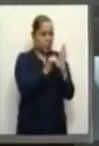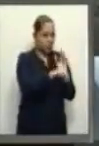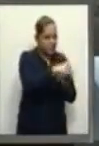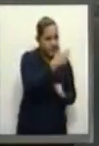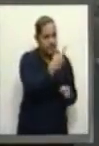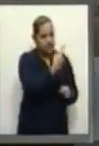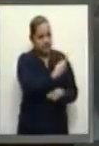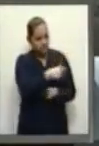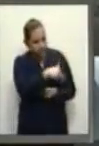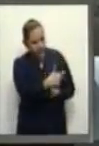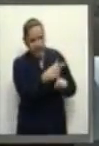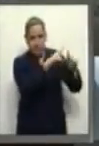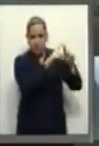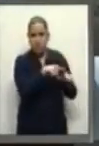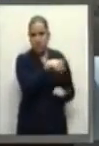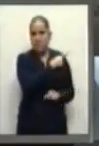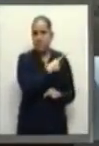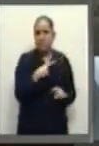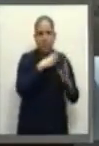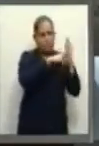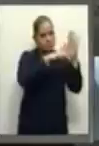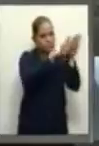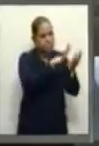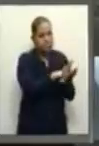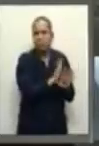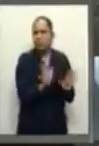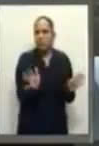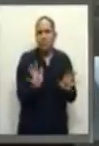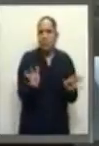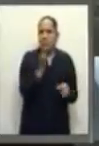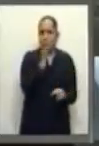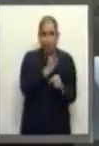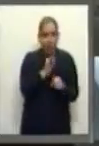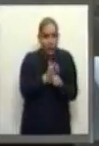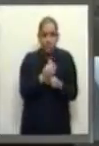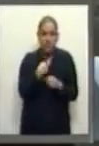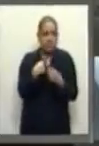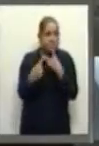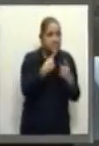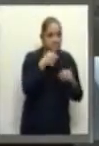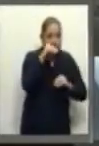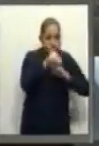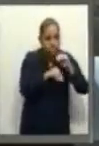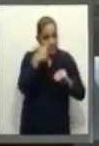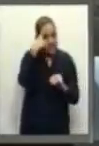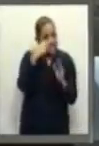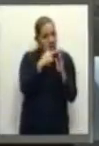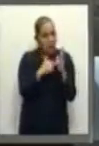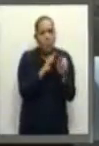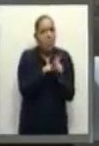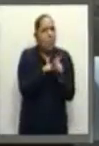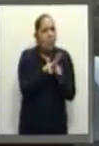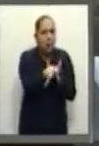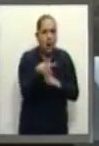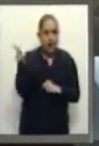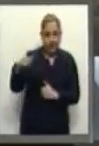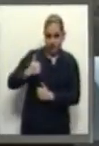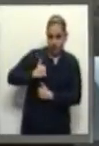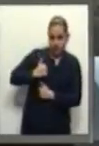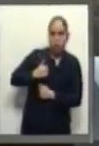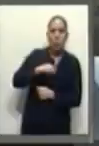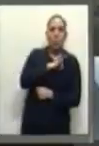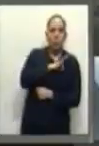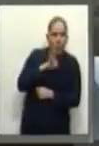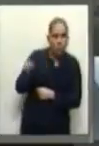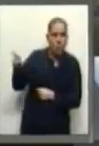solamente podremos Establecer un marco normativo para que el ejército participe de manera legal en acciones de